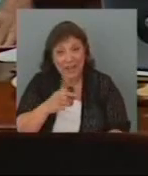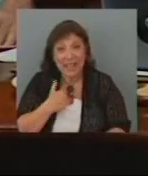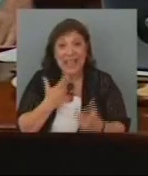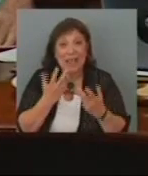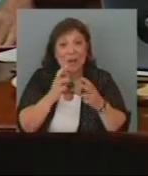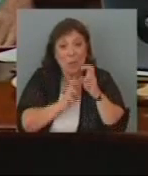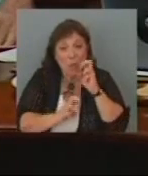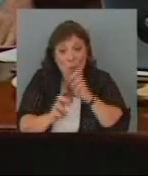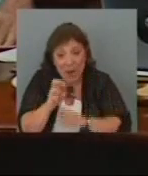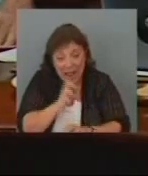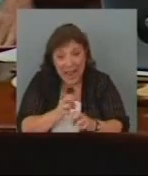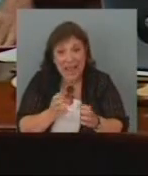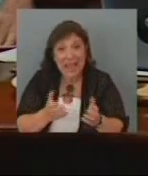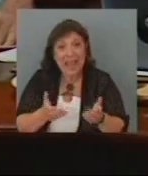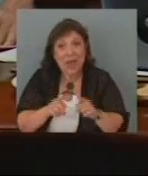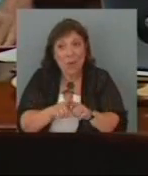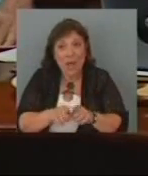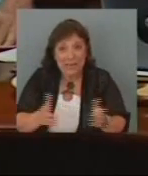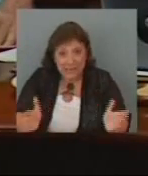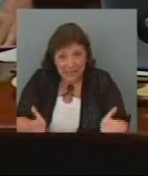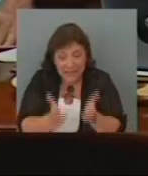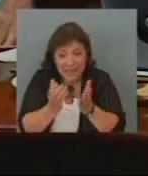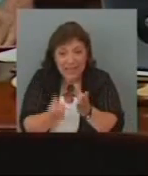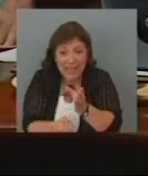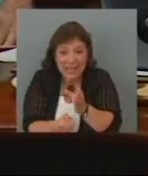procurar impulsar la creación de